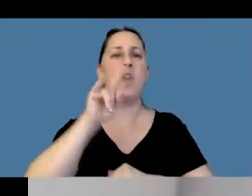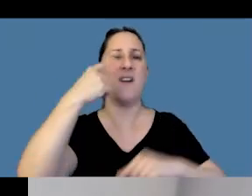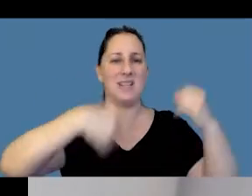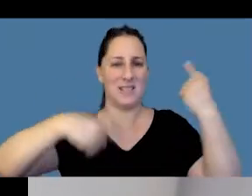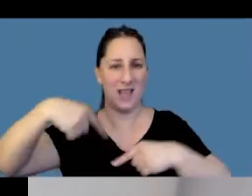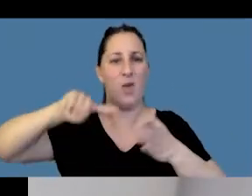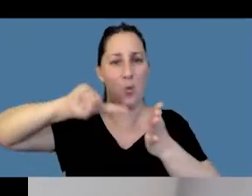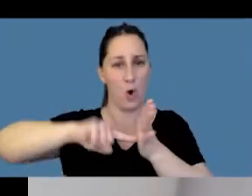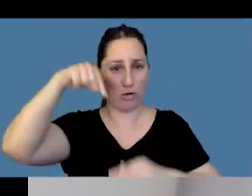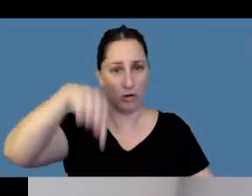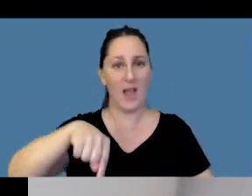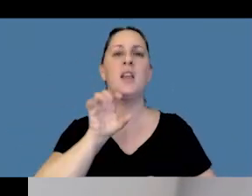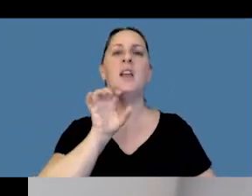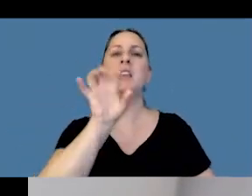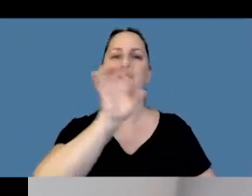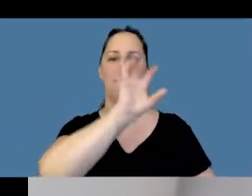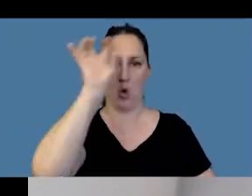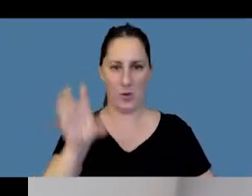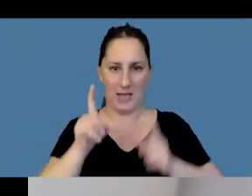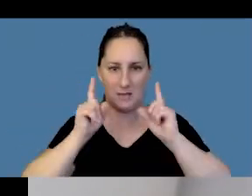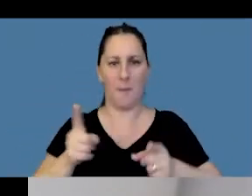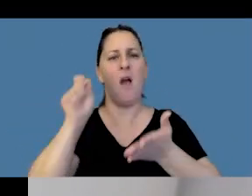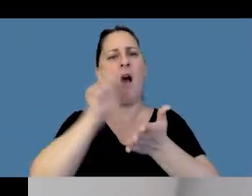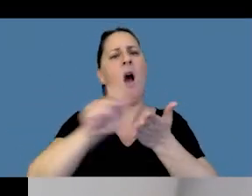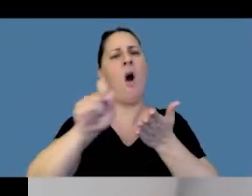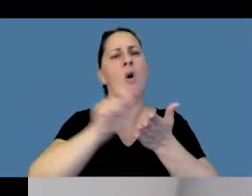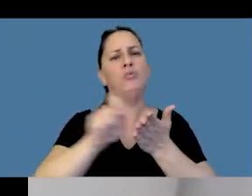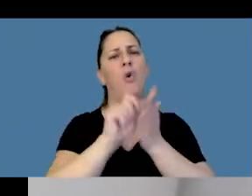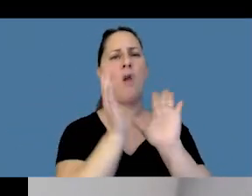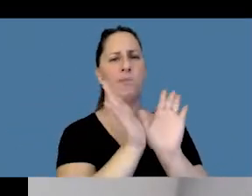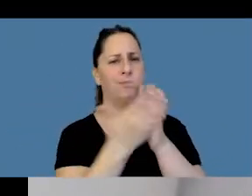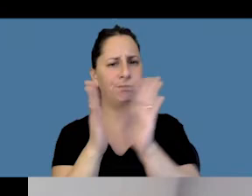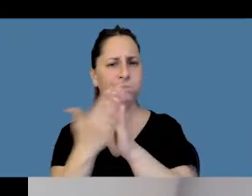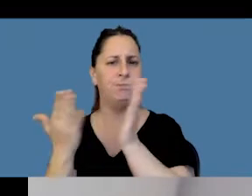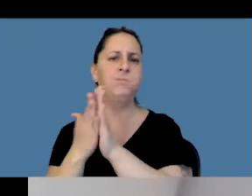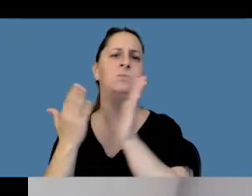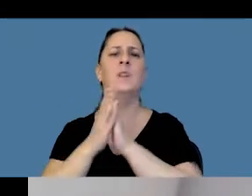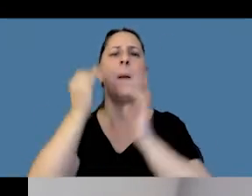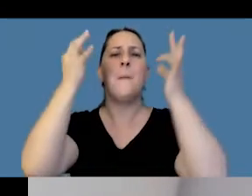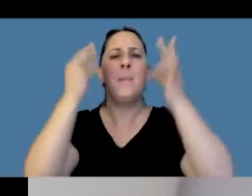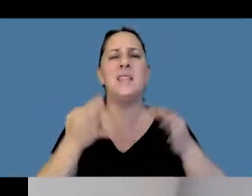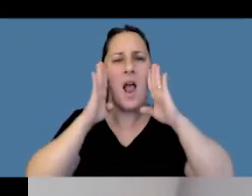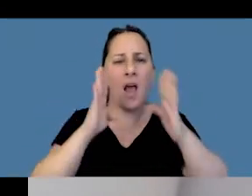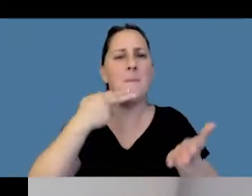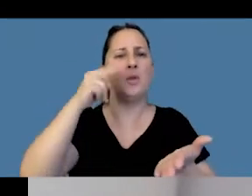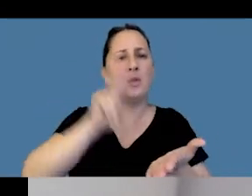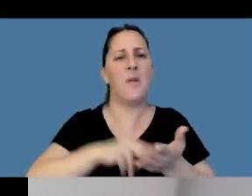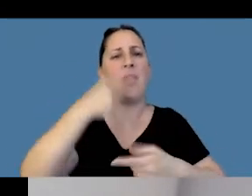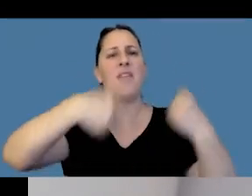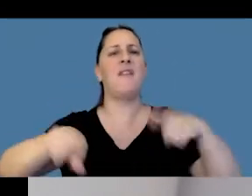Autónoma de Buenos Aires y del interior del país, autora de una gran cantidad de bibliografía y artículos de la especialidad impositiva publicadas en diversas